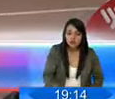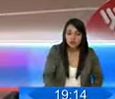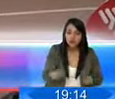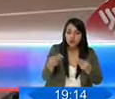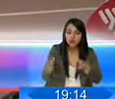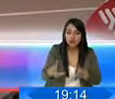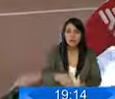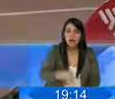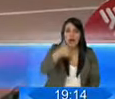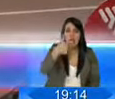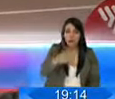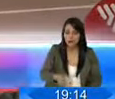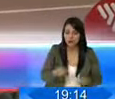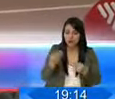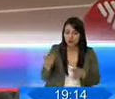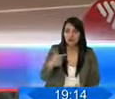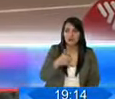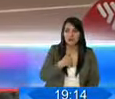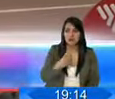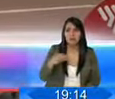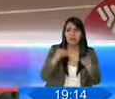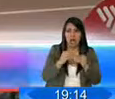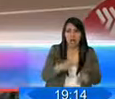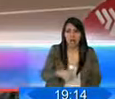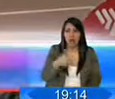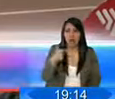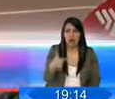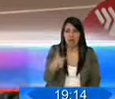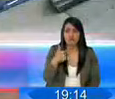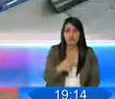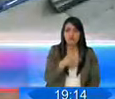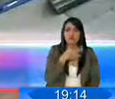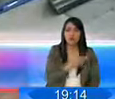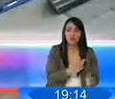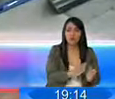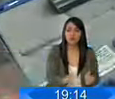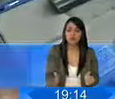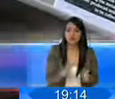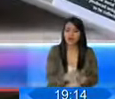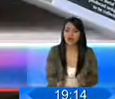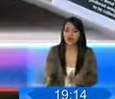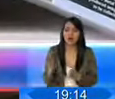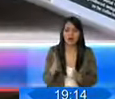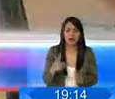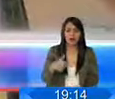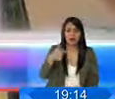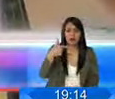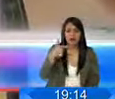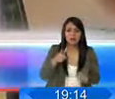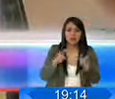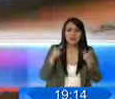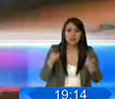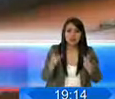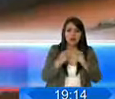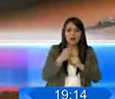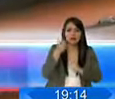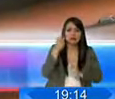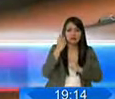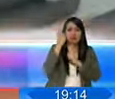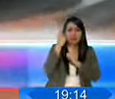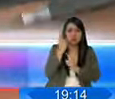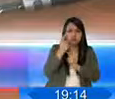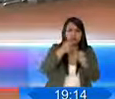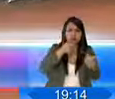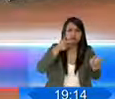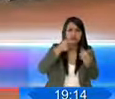entregarnos, nos manifestó que tenían más armas y que era coleccionista. Entre las armas constan revólveres, pistolas, rifles con miras,